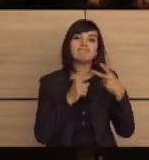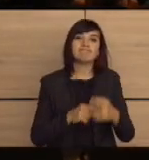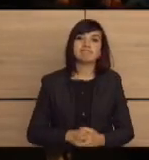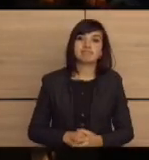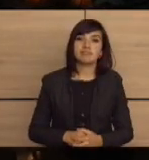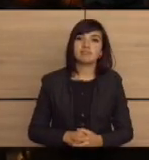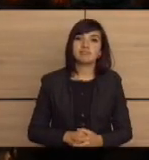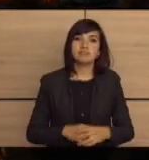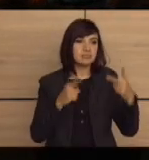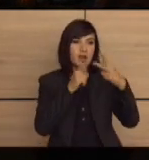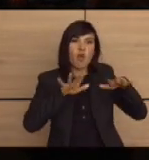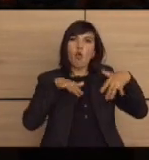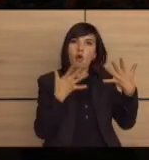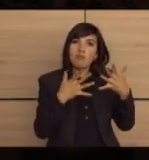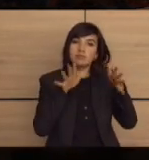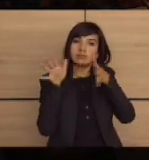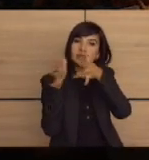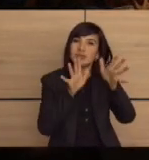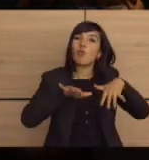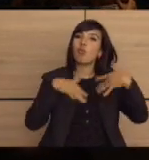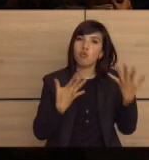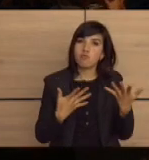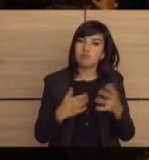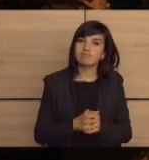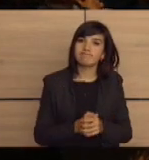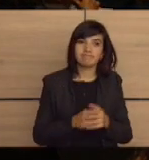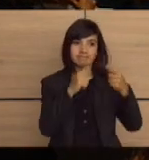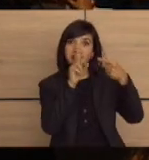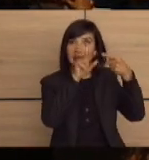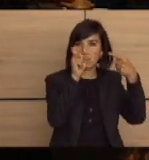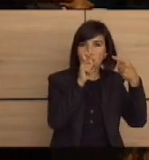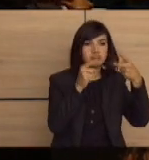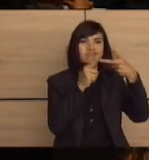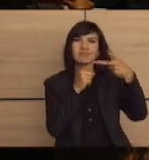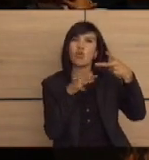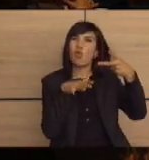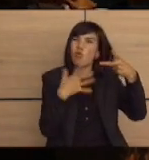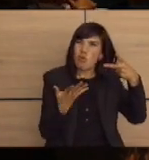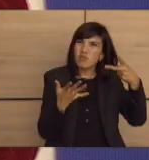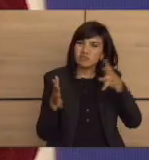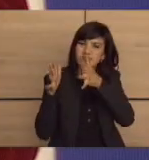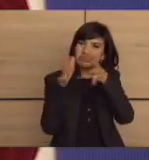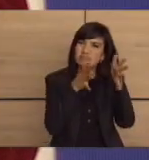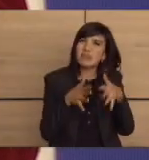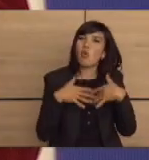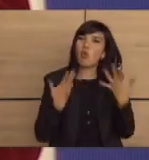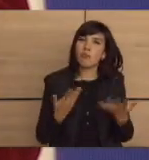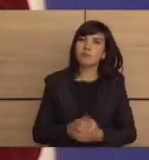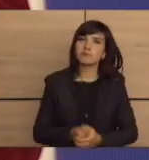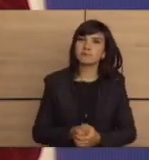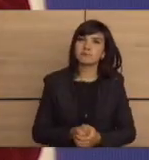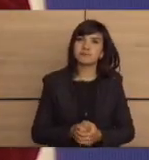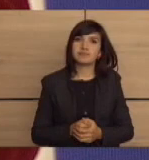Y en lo cómo, yo diría dos cosas. Una, el